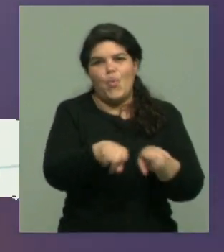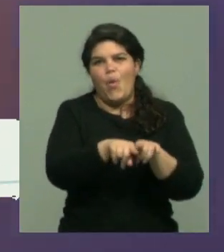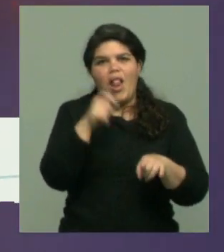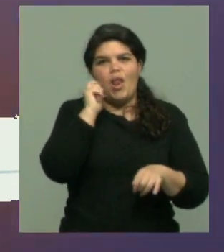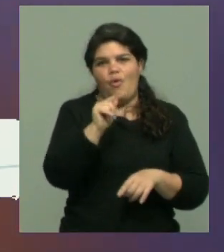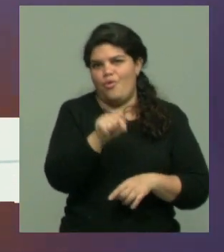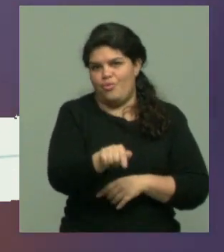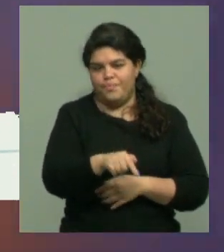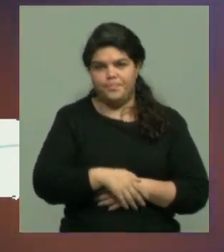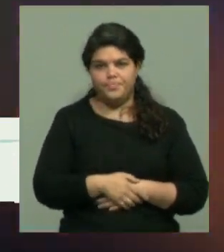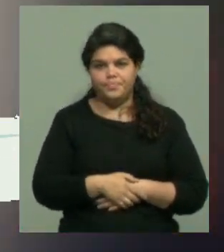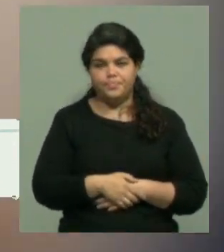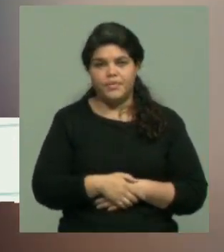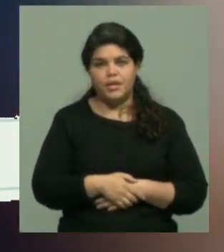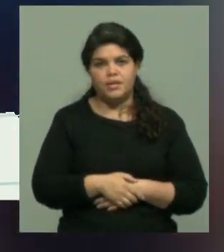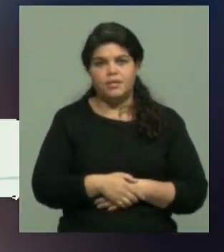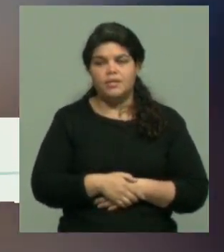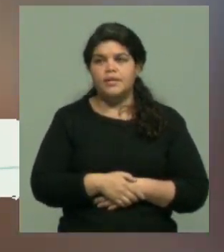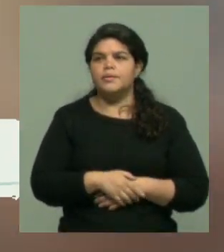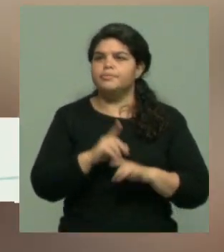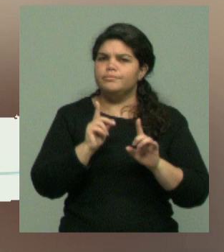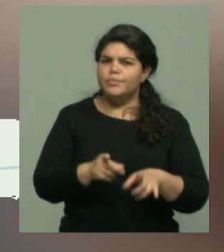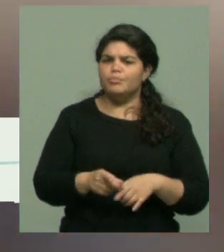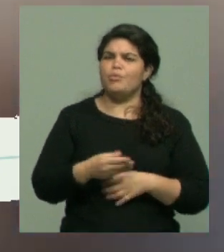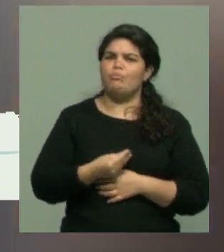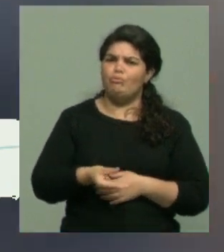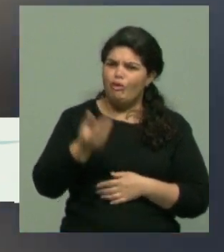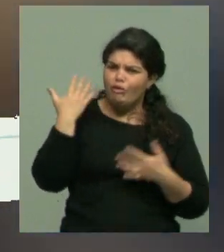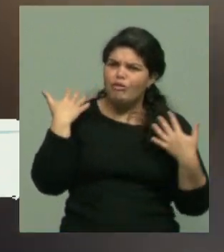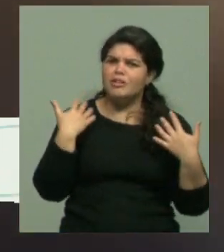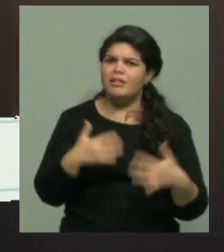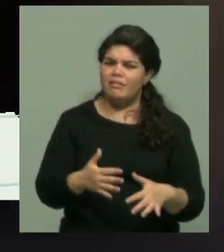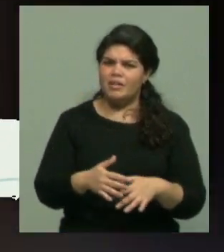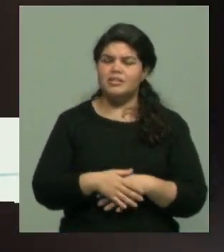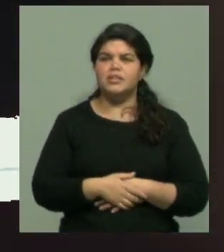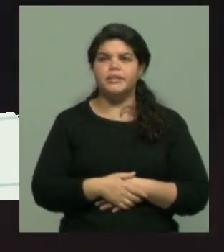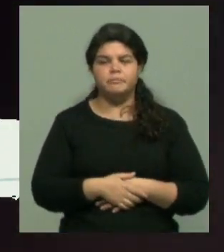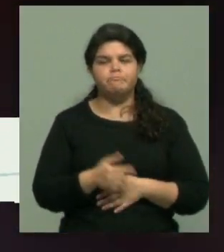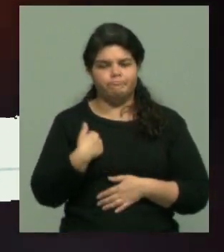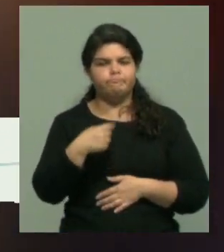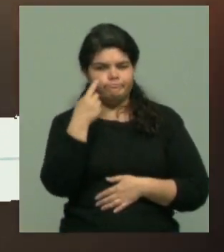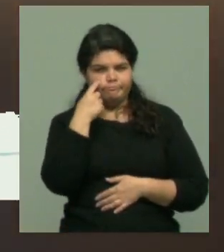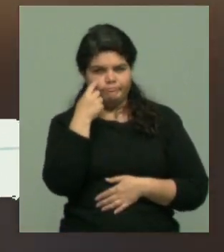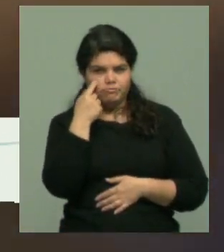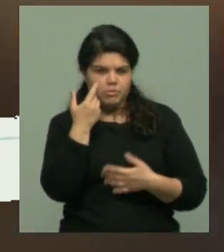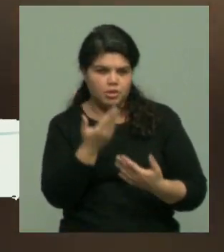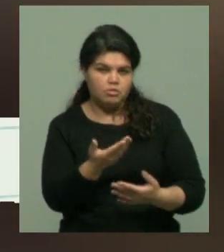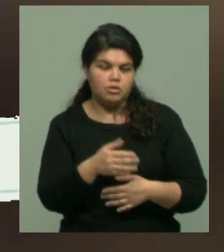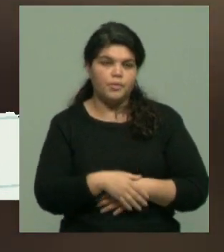Bien dicen, bueno, ¿cuántas veces pasa de, por ejemplo, chicos, conozco un caso de chicos que